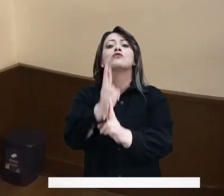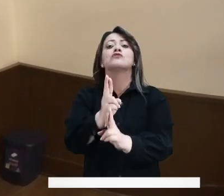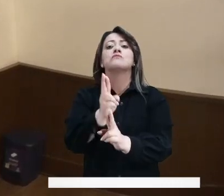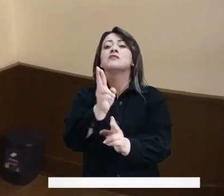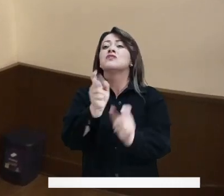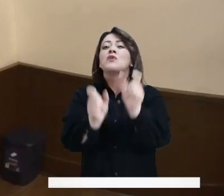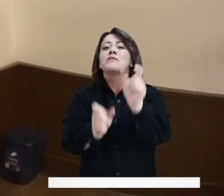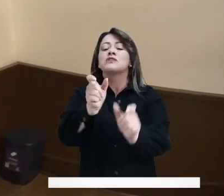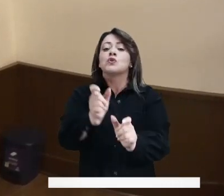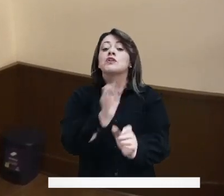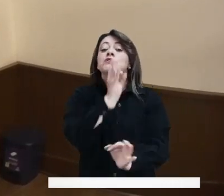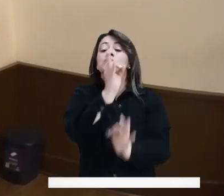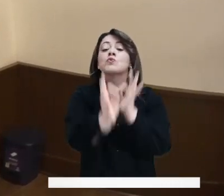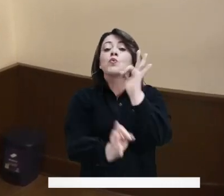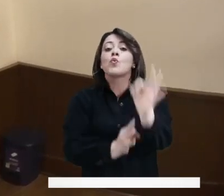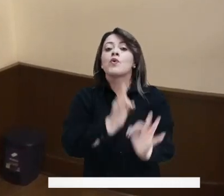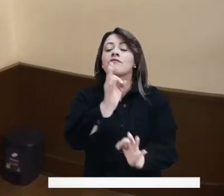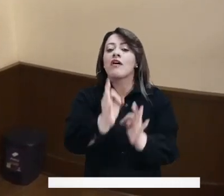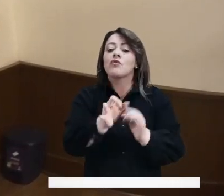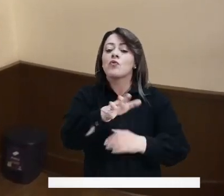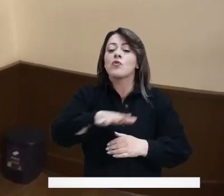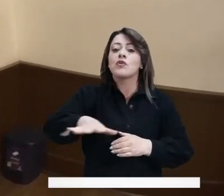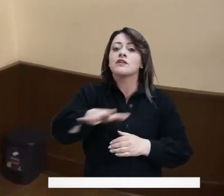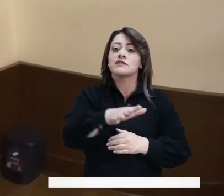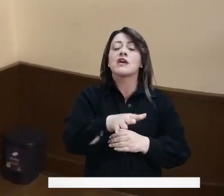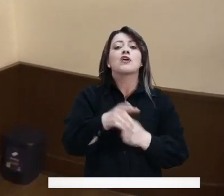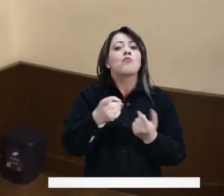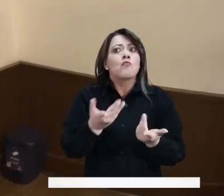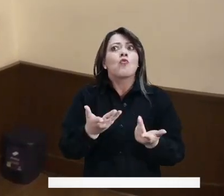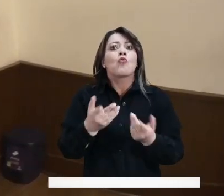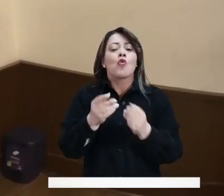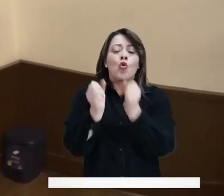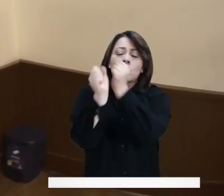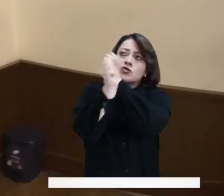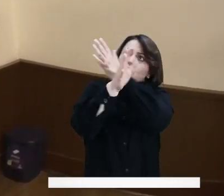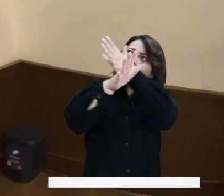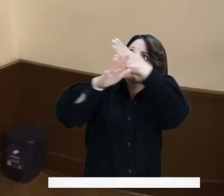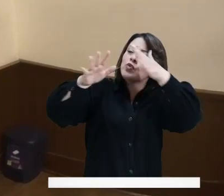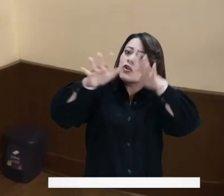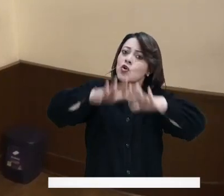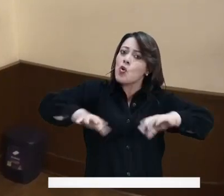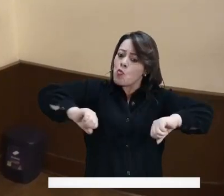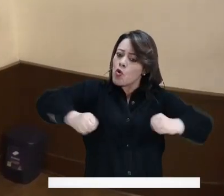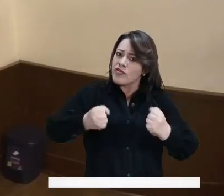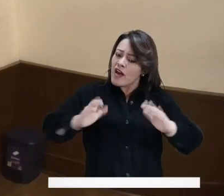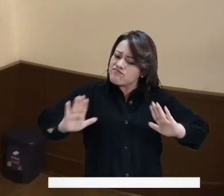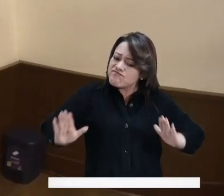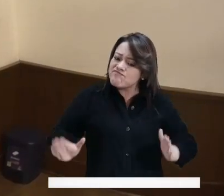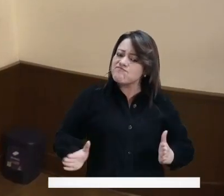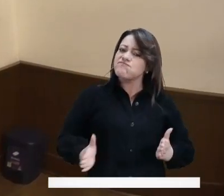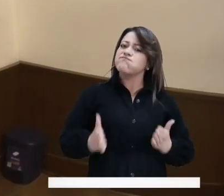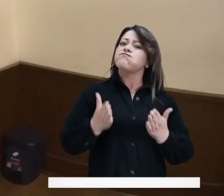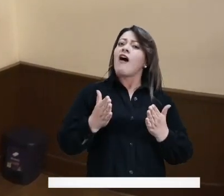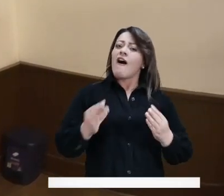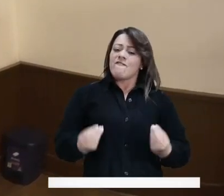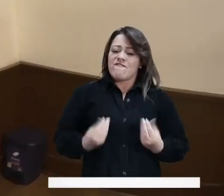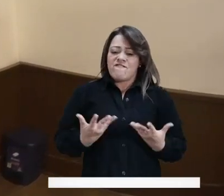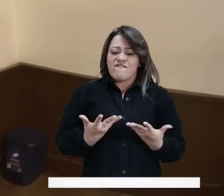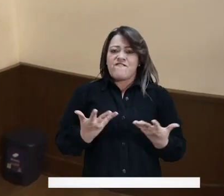los cuidadores que hacen posible que este sueño de construir una Bogotá, territorio del buen